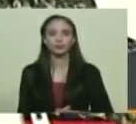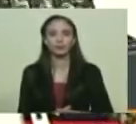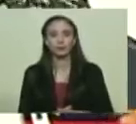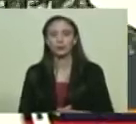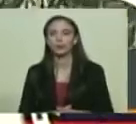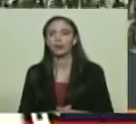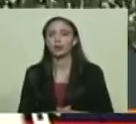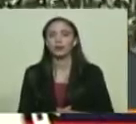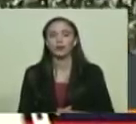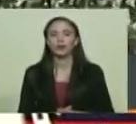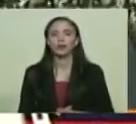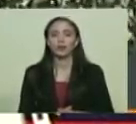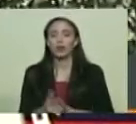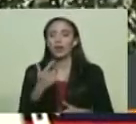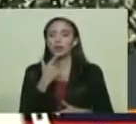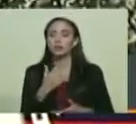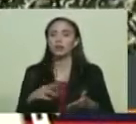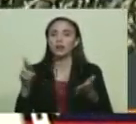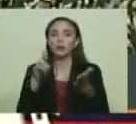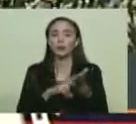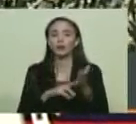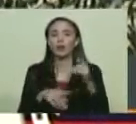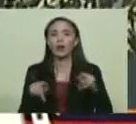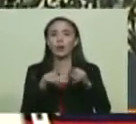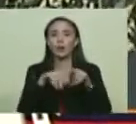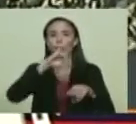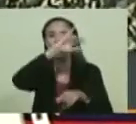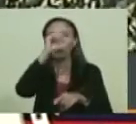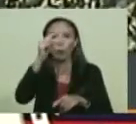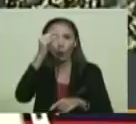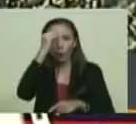Y lo repite en Venezuela Julio Borges.